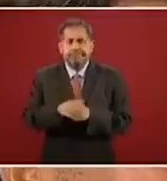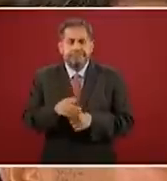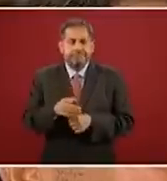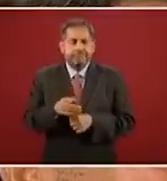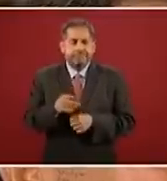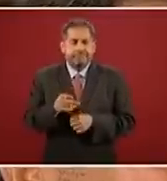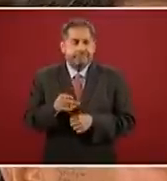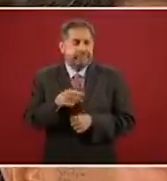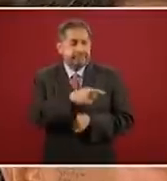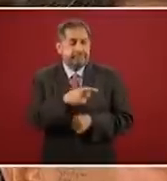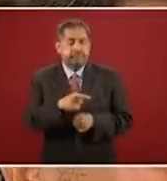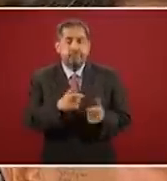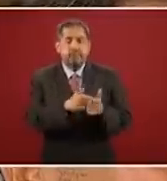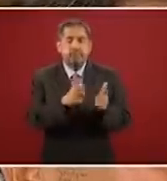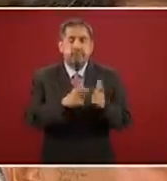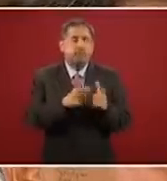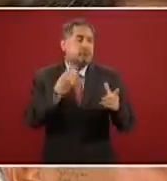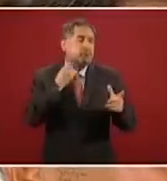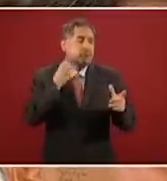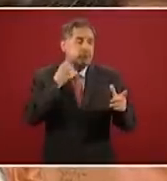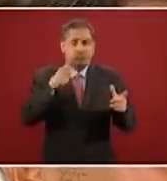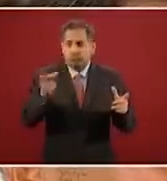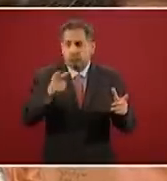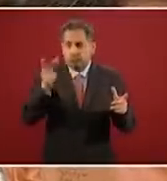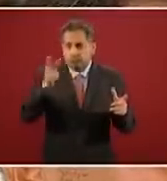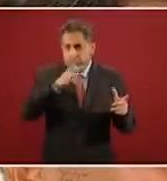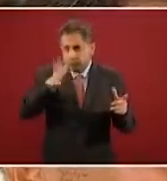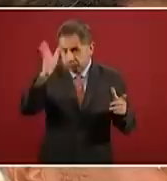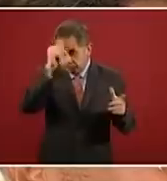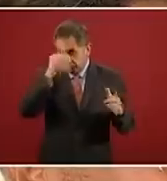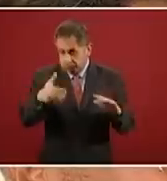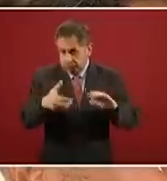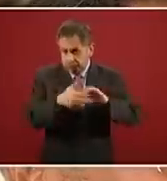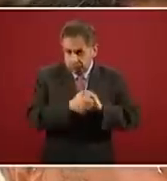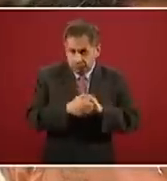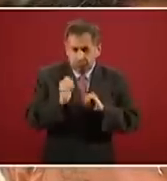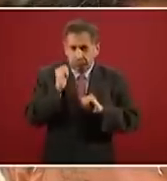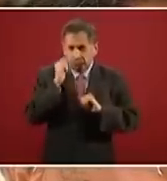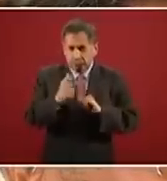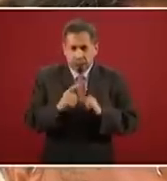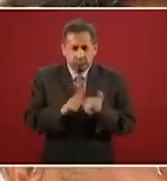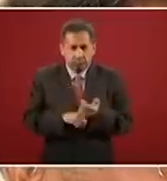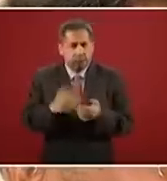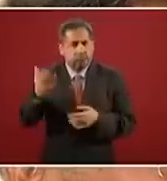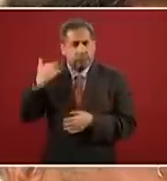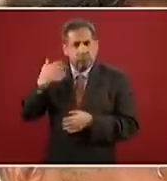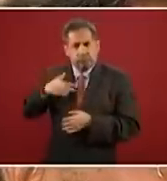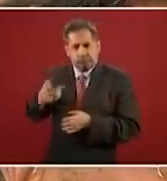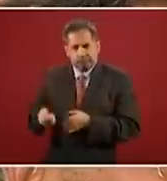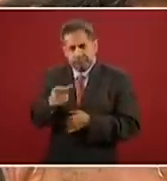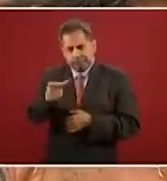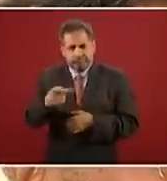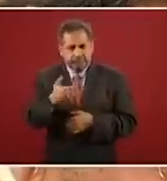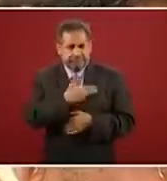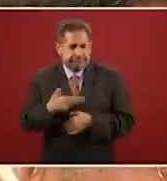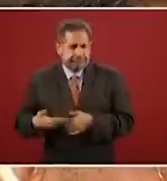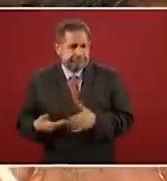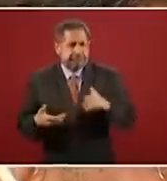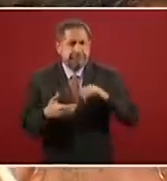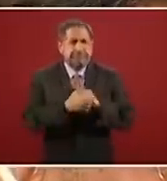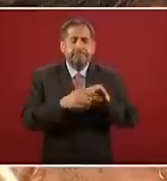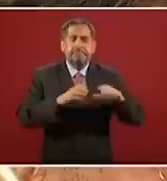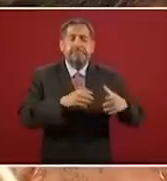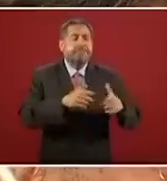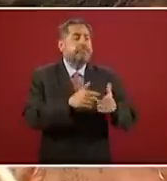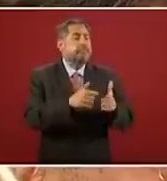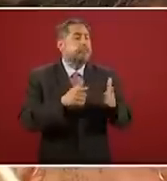estas barras de abogados en alguna pregunta que le hice al presidente a principios de año, con la barra de